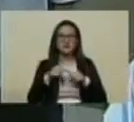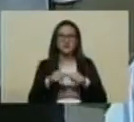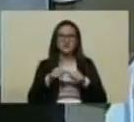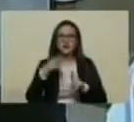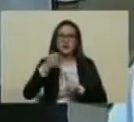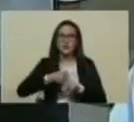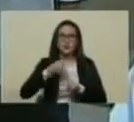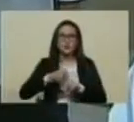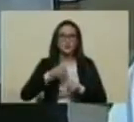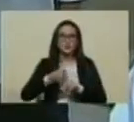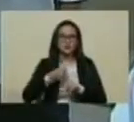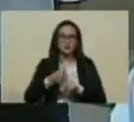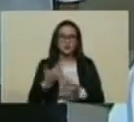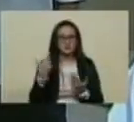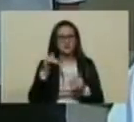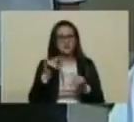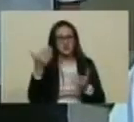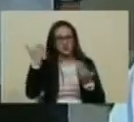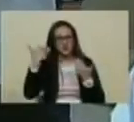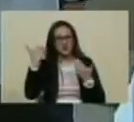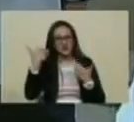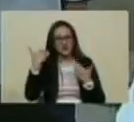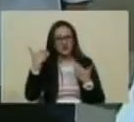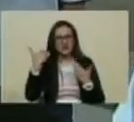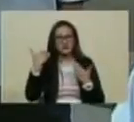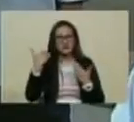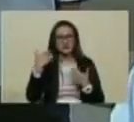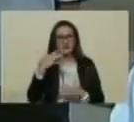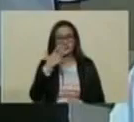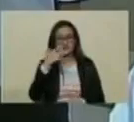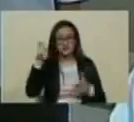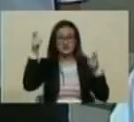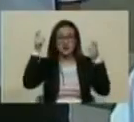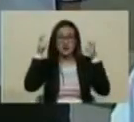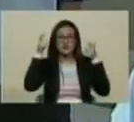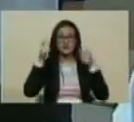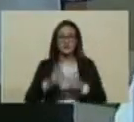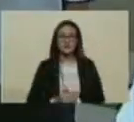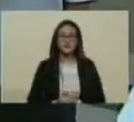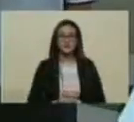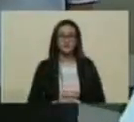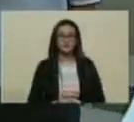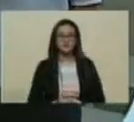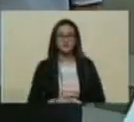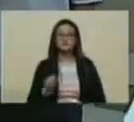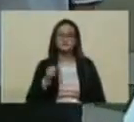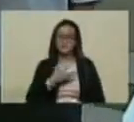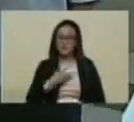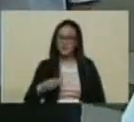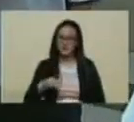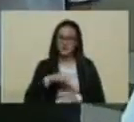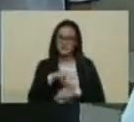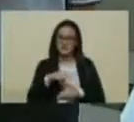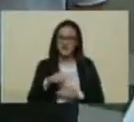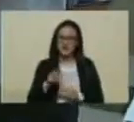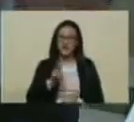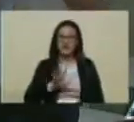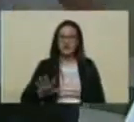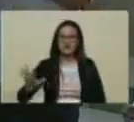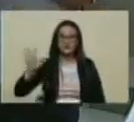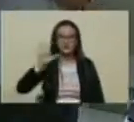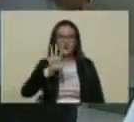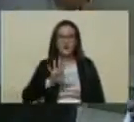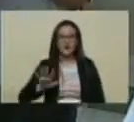en esta lucha como nos lo enseñó nuestro comandante Hugo Chávez. Sí, presidente, ministro, Venezuela,